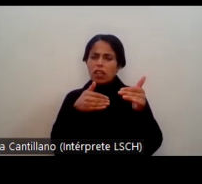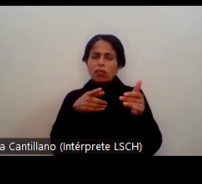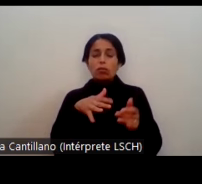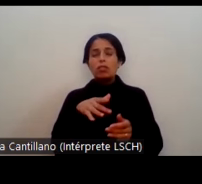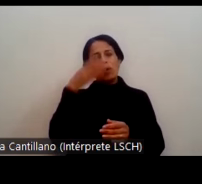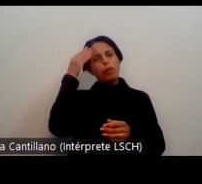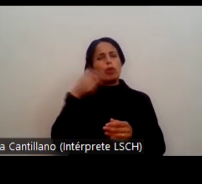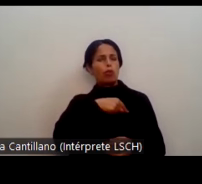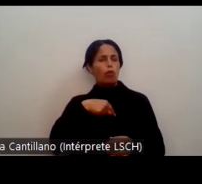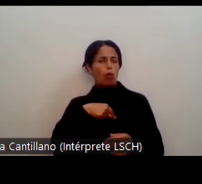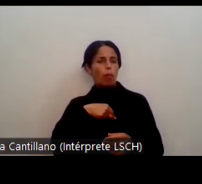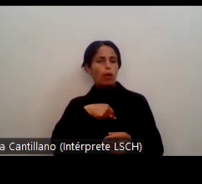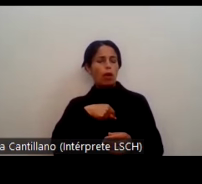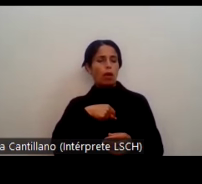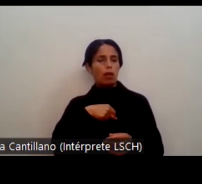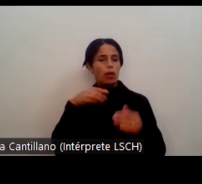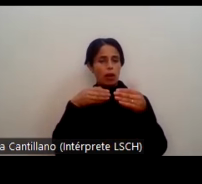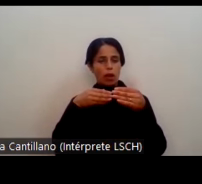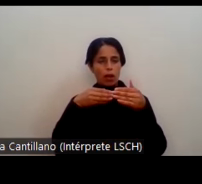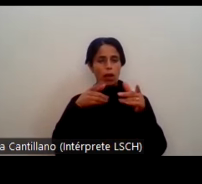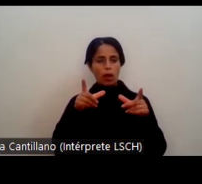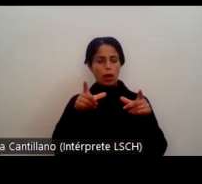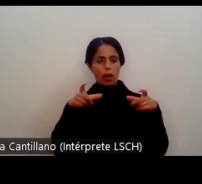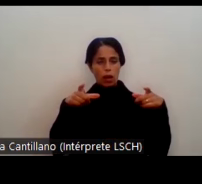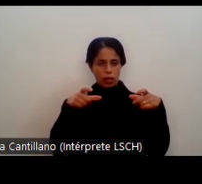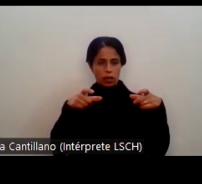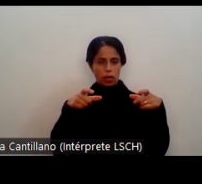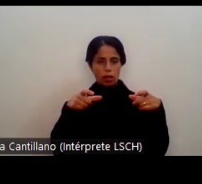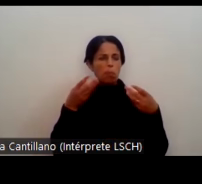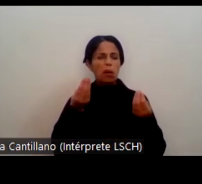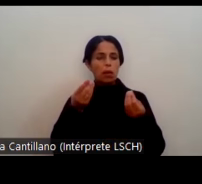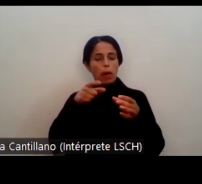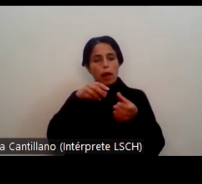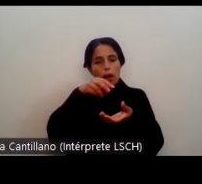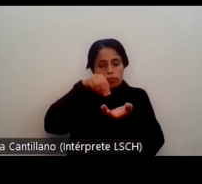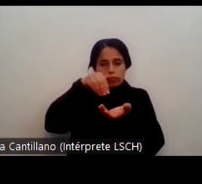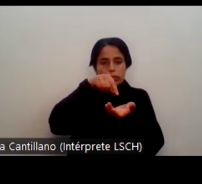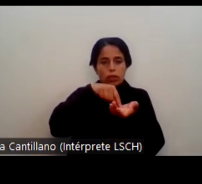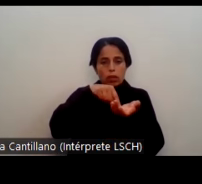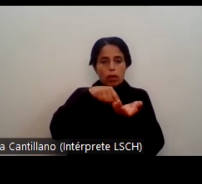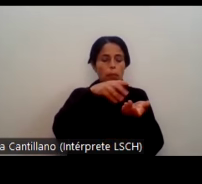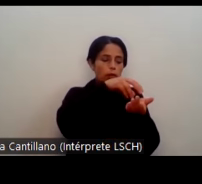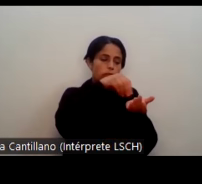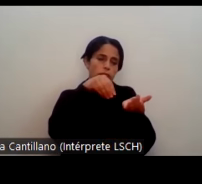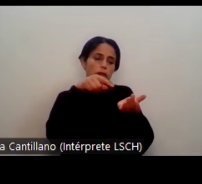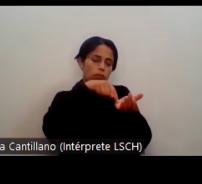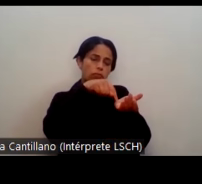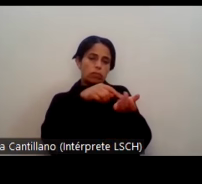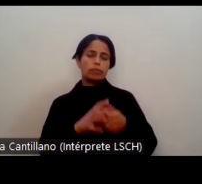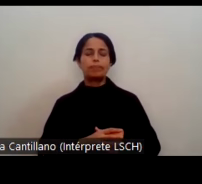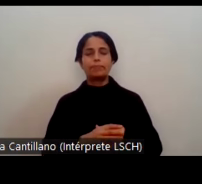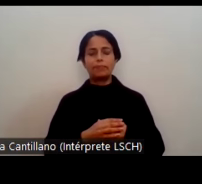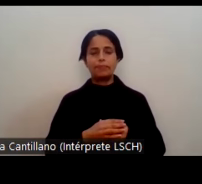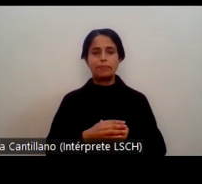llama, eh, servía para contener, o sea, son cajitas contenedoras también.